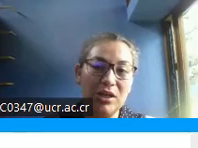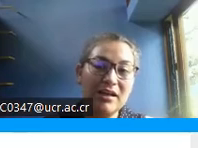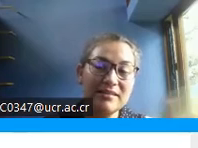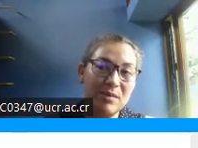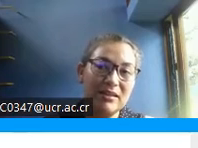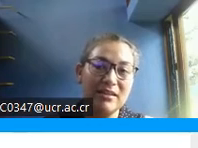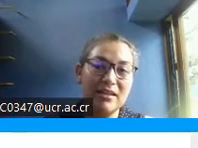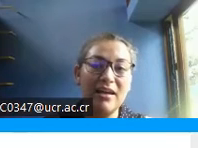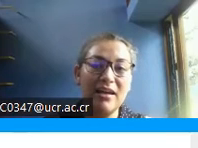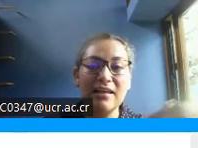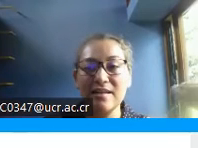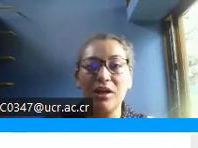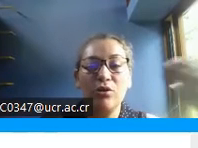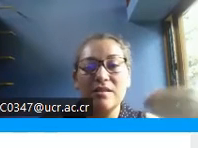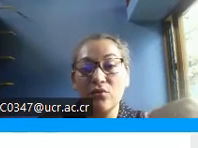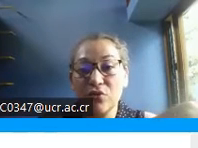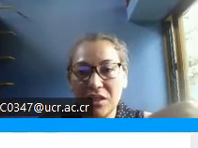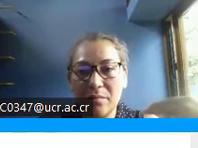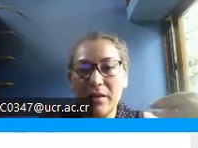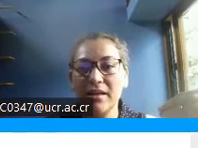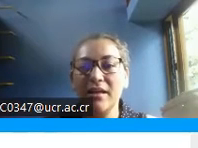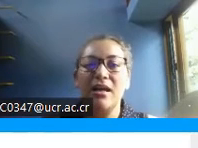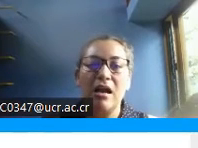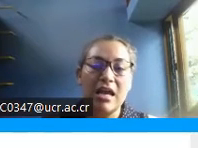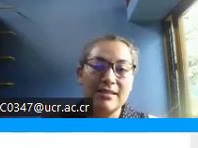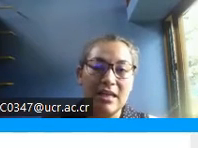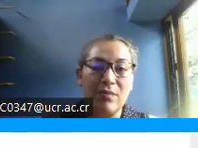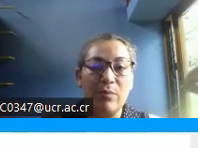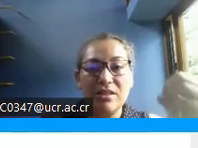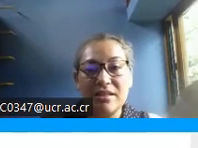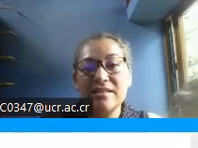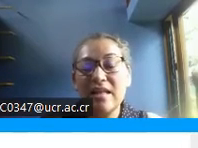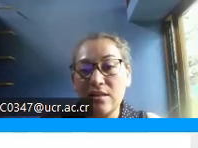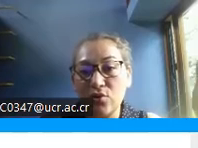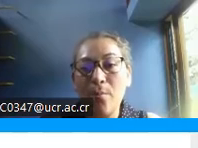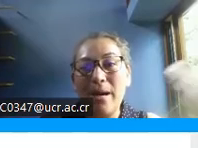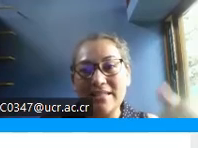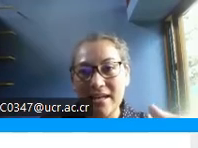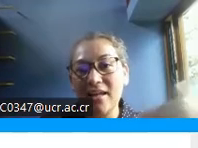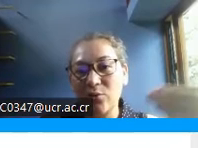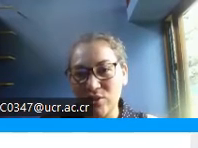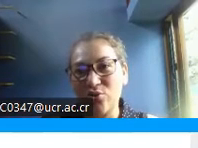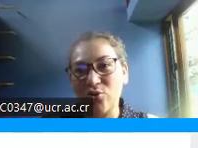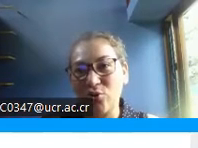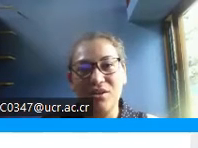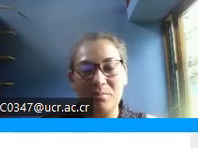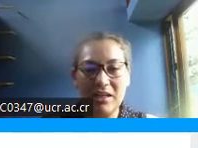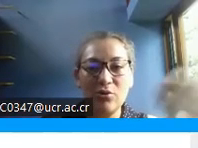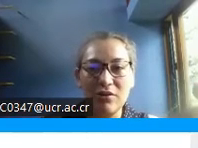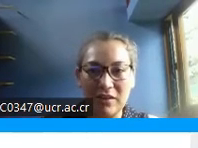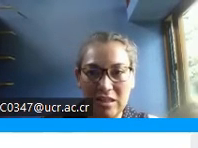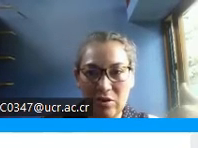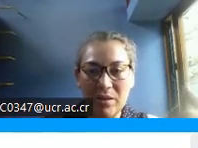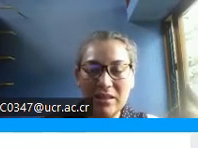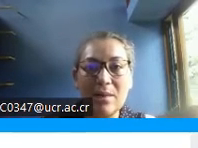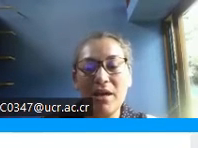a visionar ese material, a seleccionar lo que sí nos sirve, y vamos a hacer esta edición basada en nuestro guión, ¿verdad?